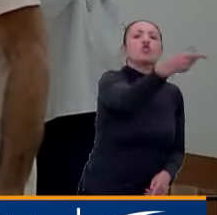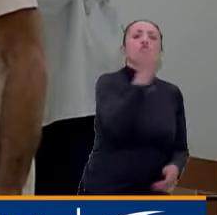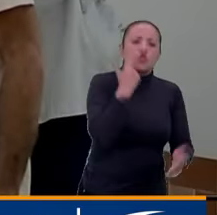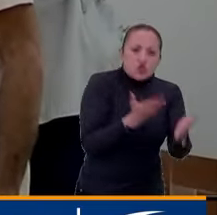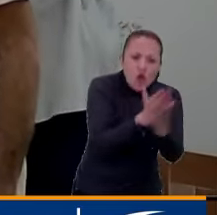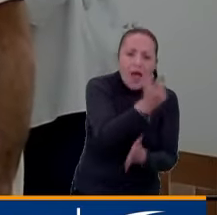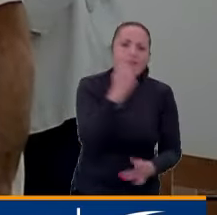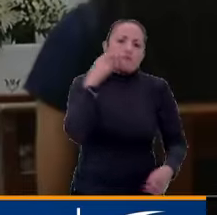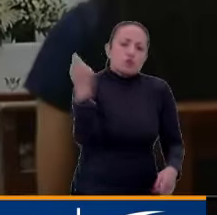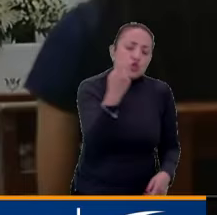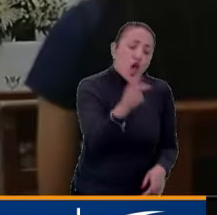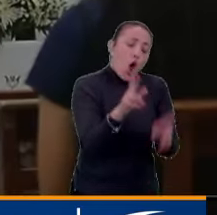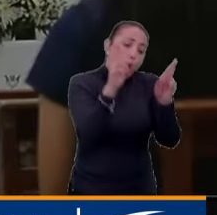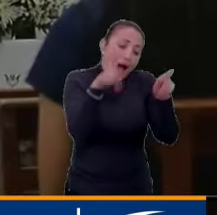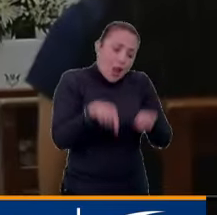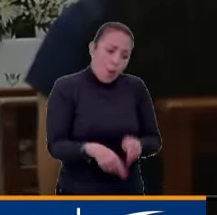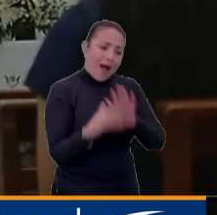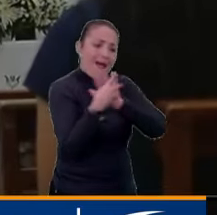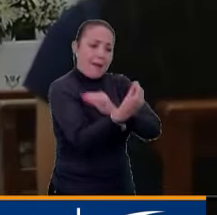que ojalá esto